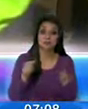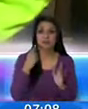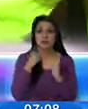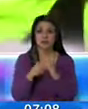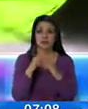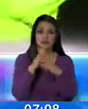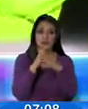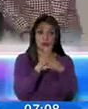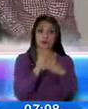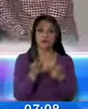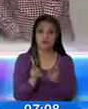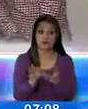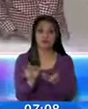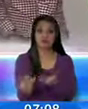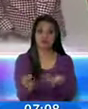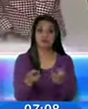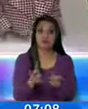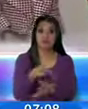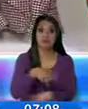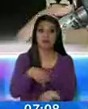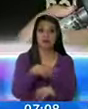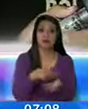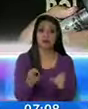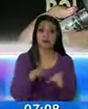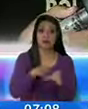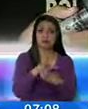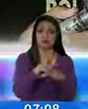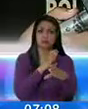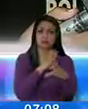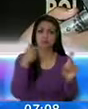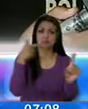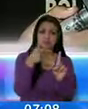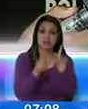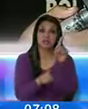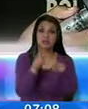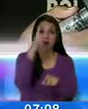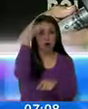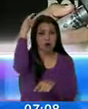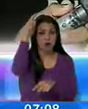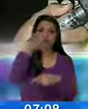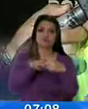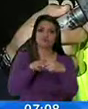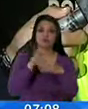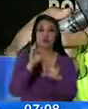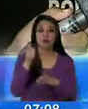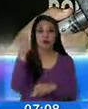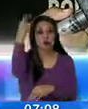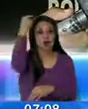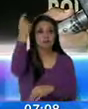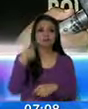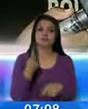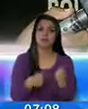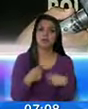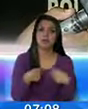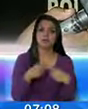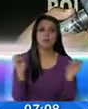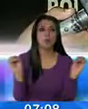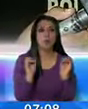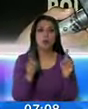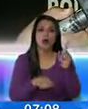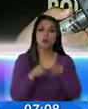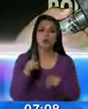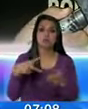unidades intercantonales e interparroquiales. Unos fungían como pasajeros, otros como vendedores, otros a su vez estaban